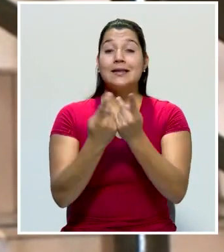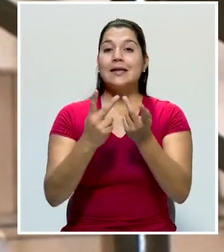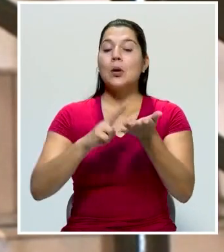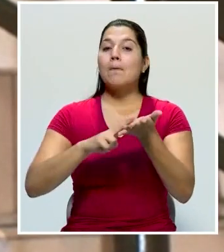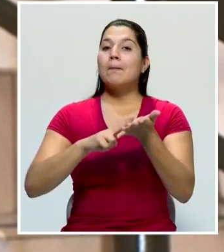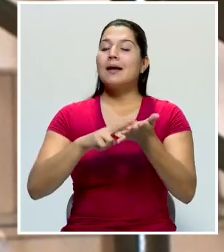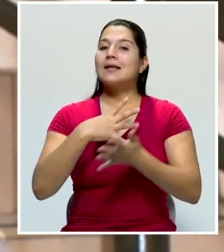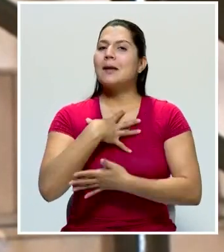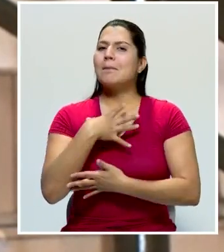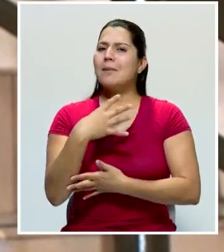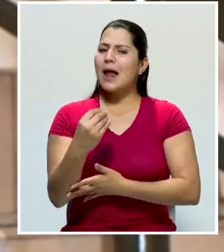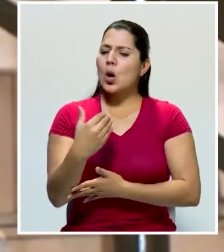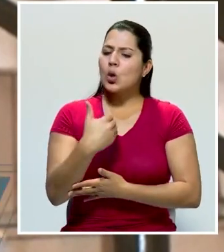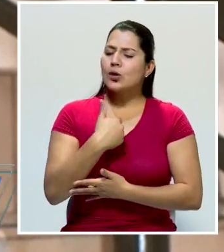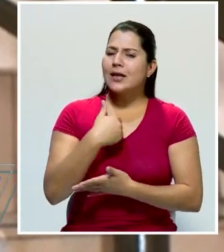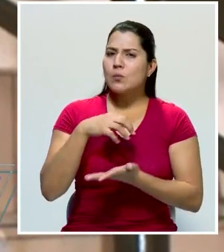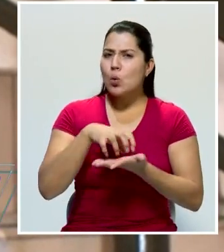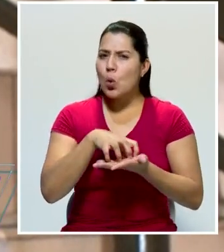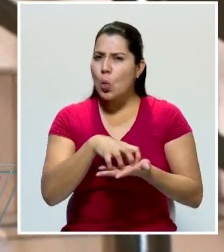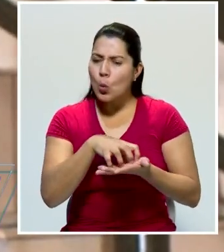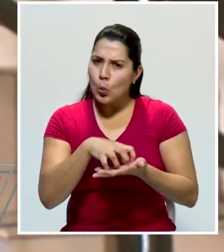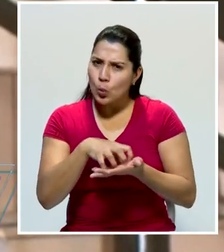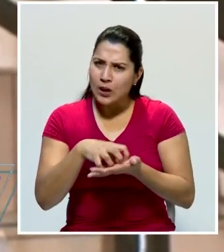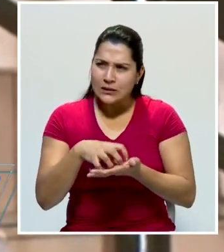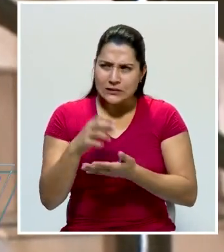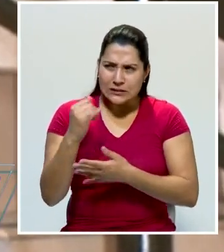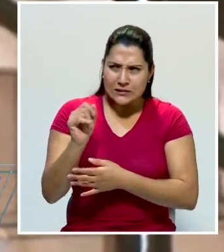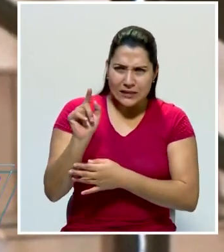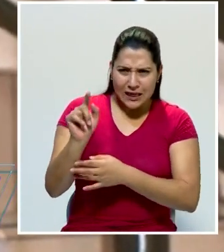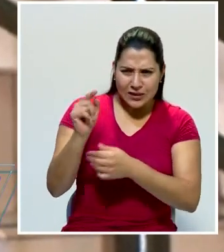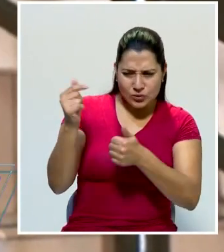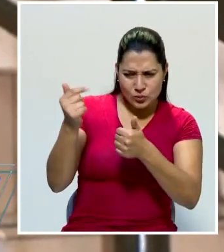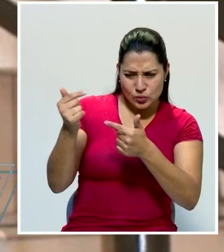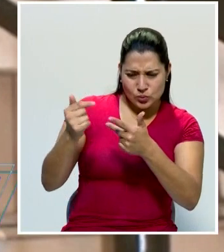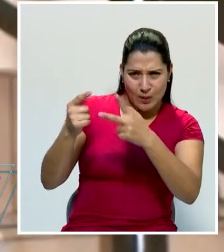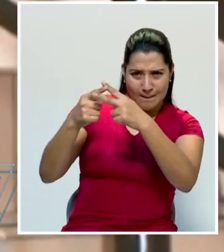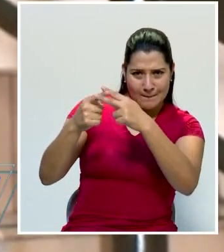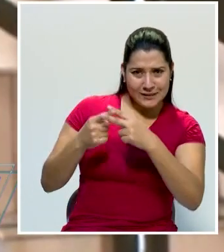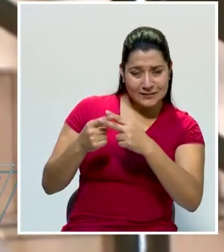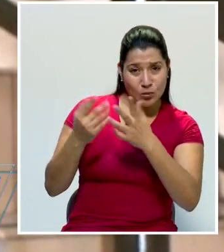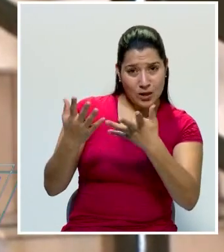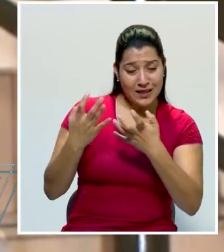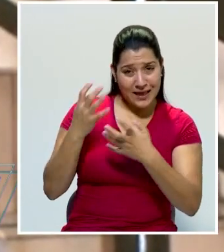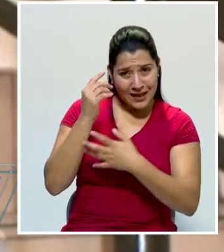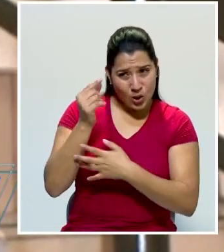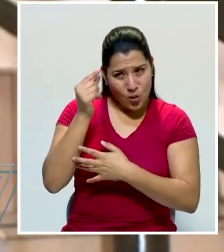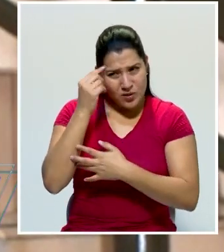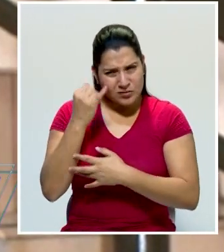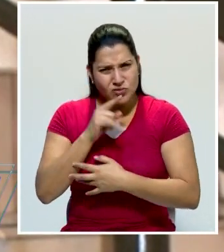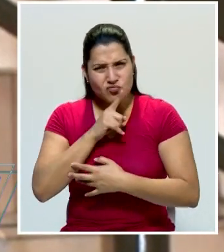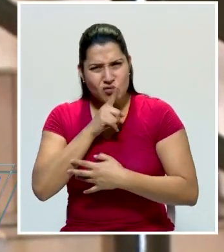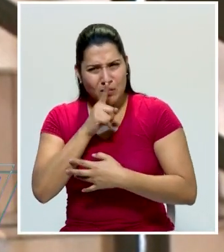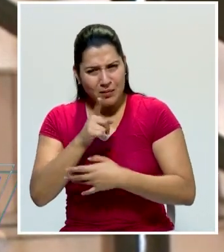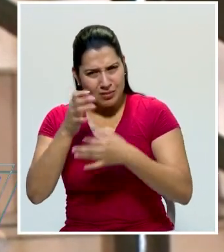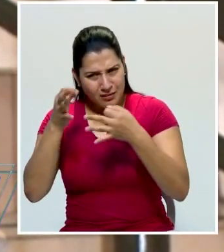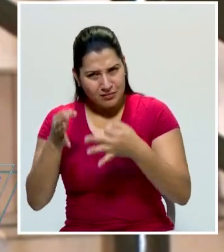dudas sobre la integralidad de los préstamos que el gobierno pretende, no en particular con